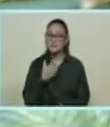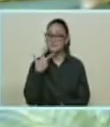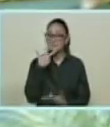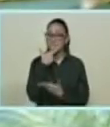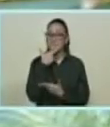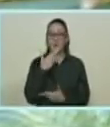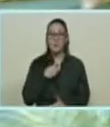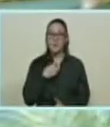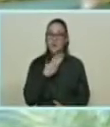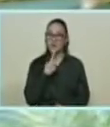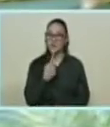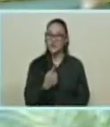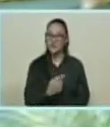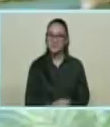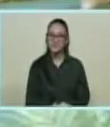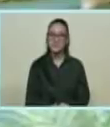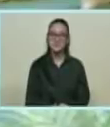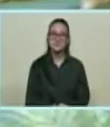Poco a poco, compadre.